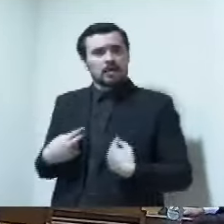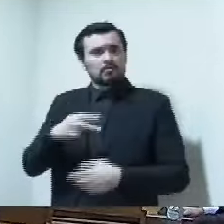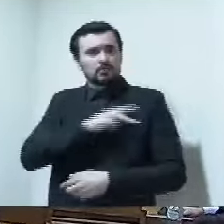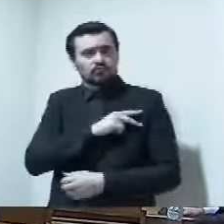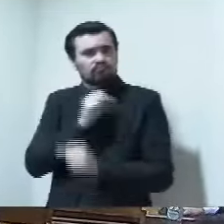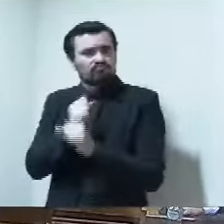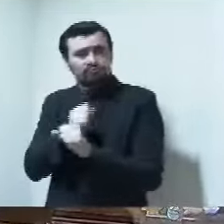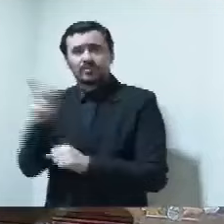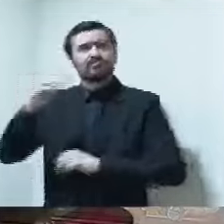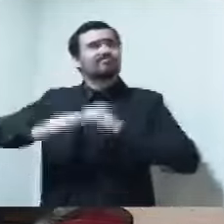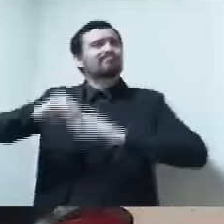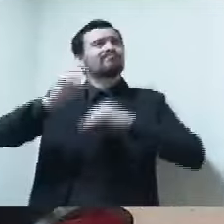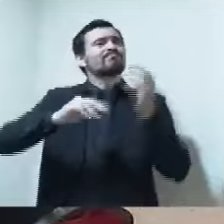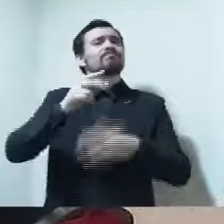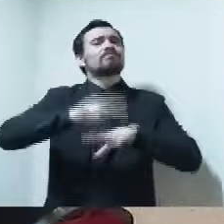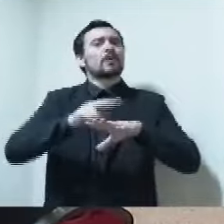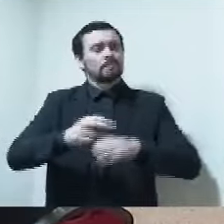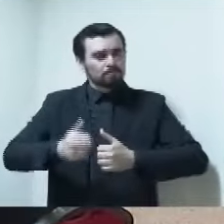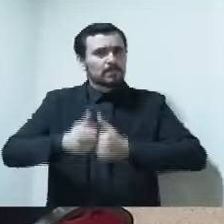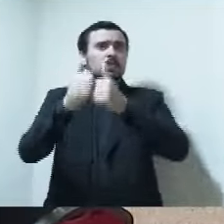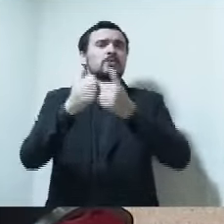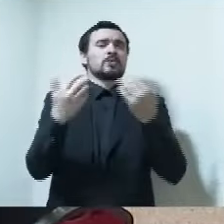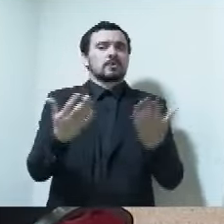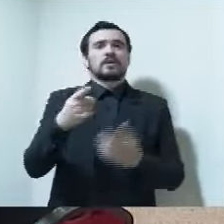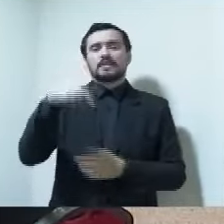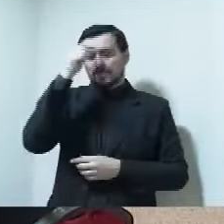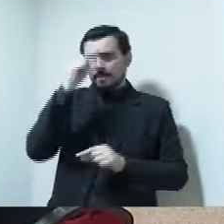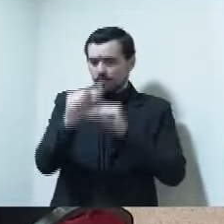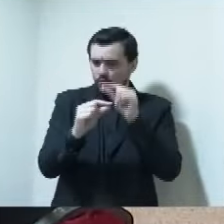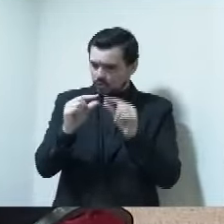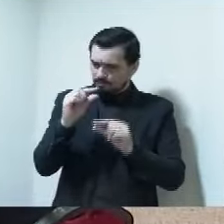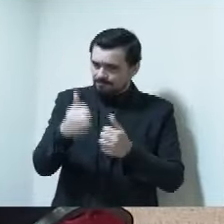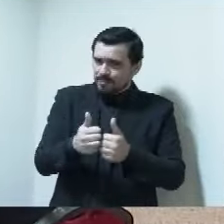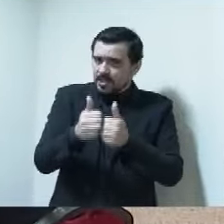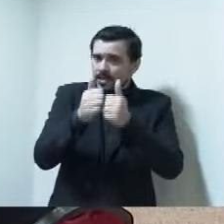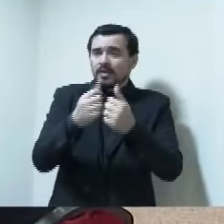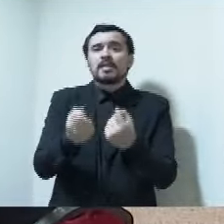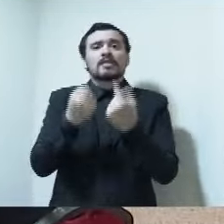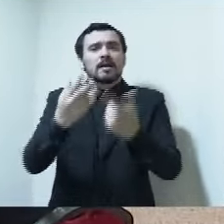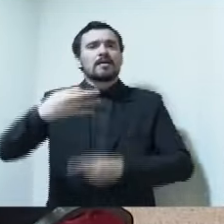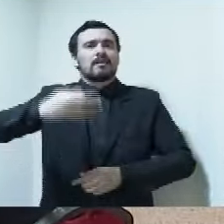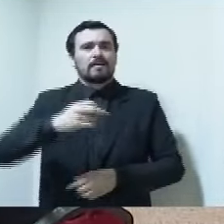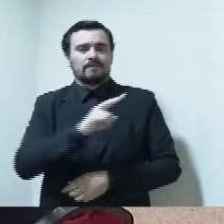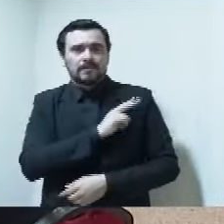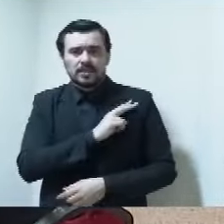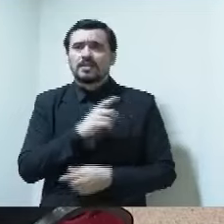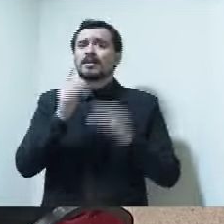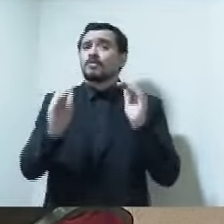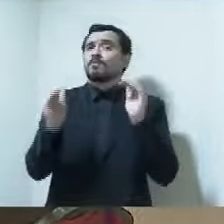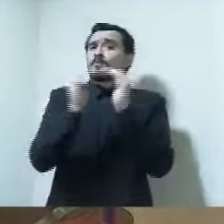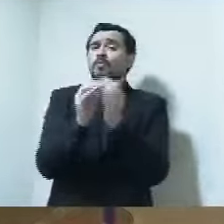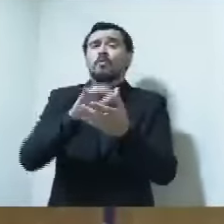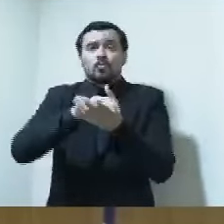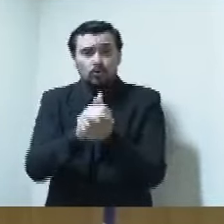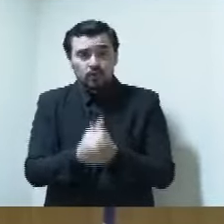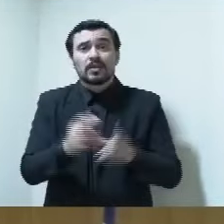construya el país hacia el que queremos ir, un Paraguay que crece sosteniblemente, que ofrece calidad de vida e igualdad de oportunidades y